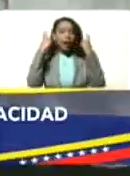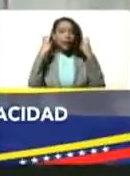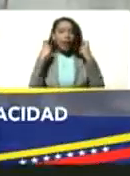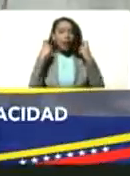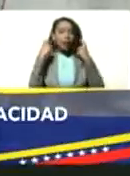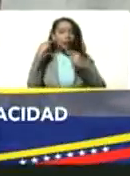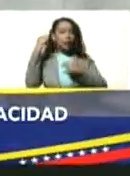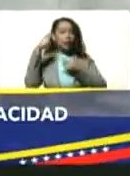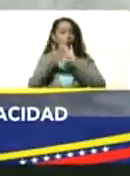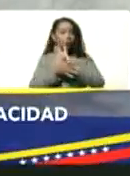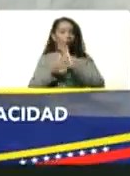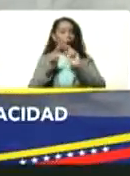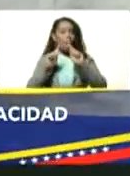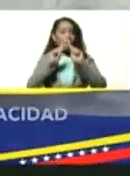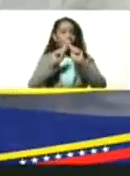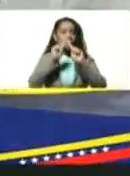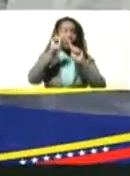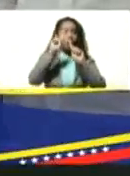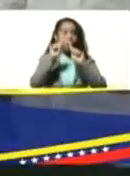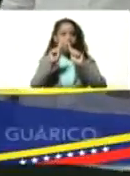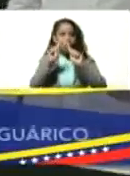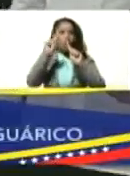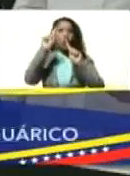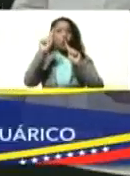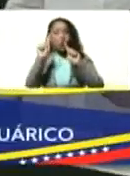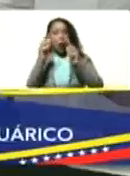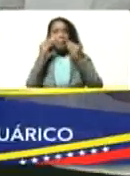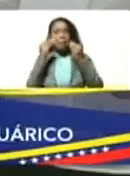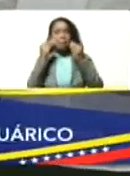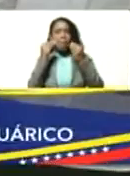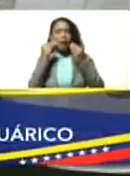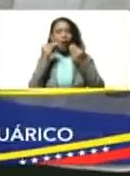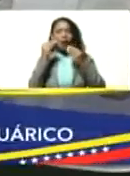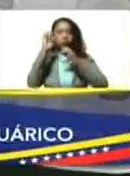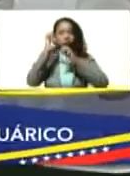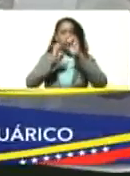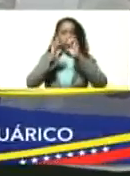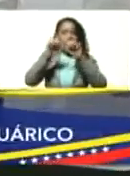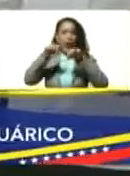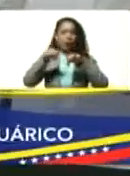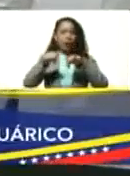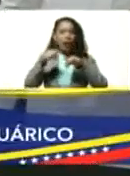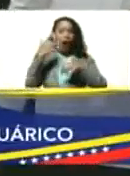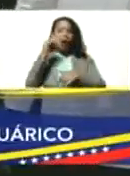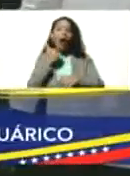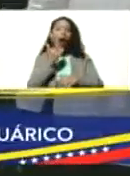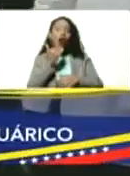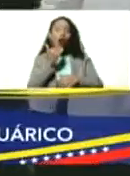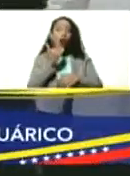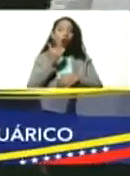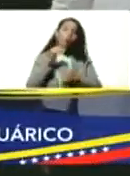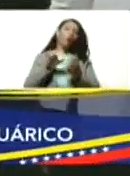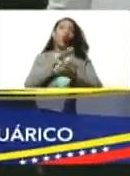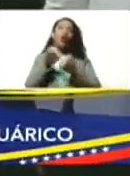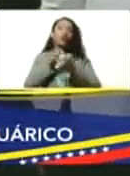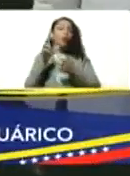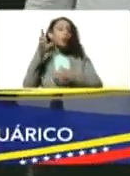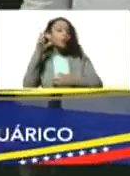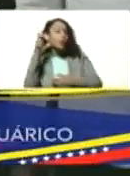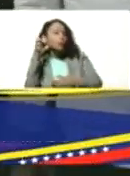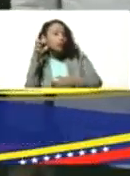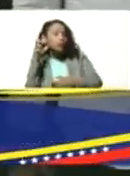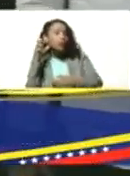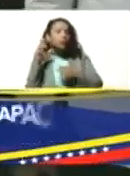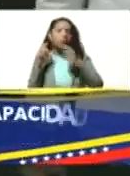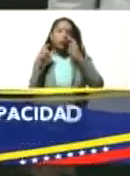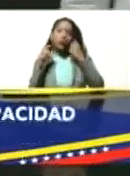centro, ¿verdad? Que es para evaluar a los pacientes que presentan problemas para los sonidos, para escuchar. Y también